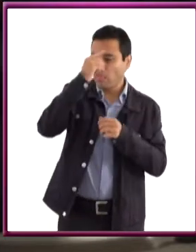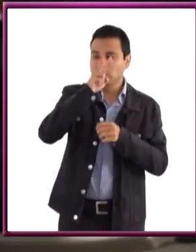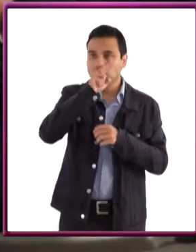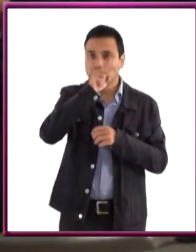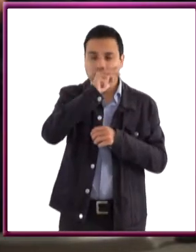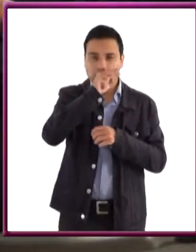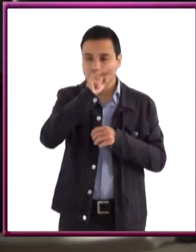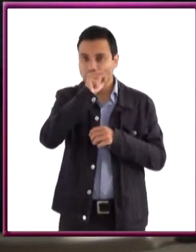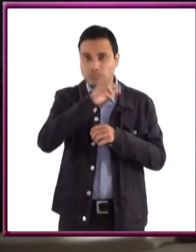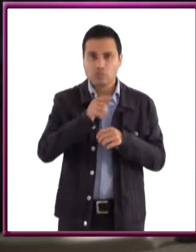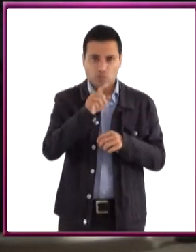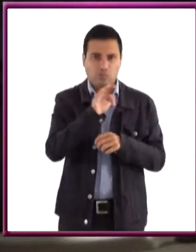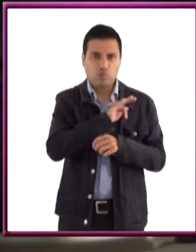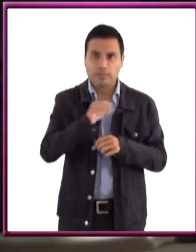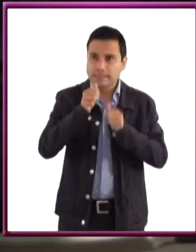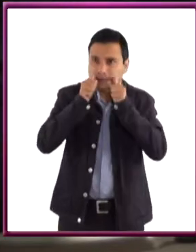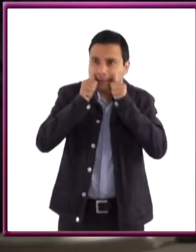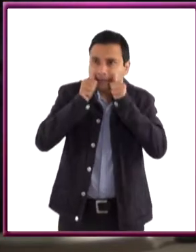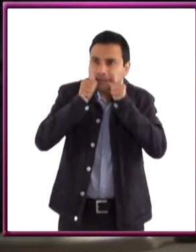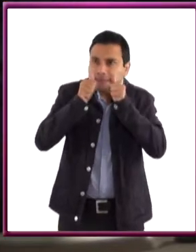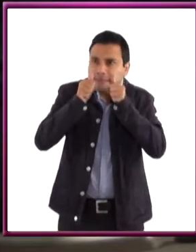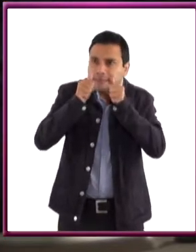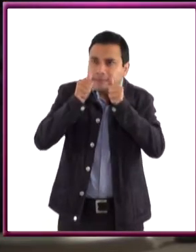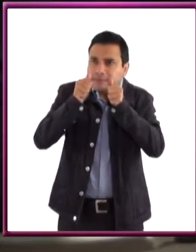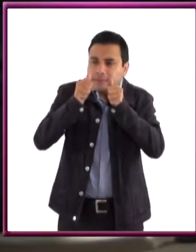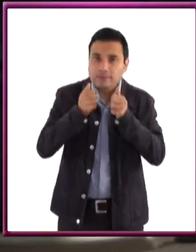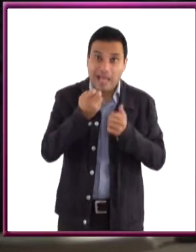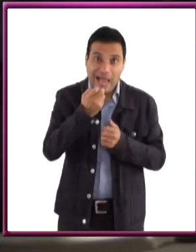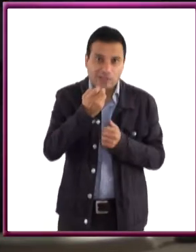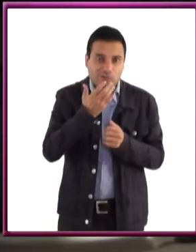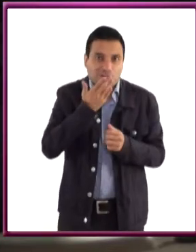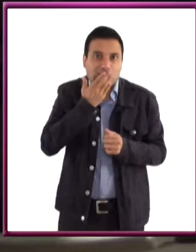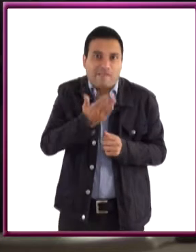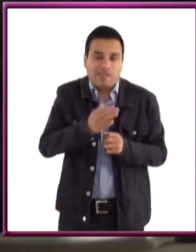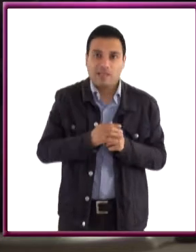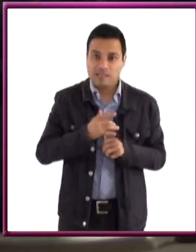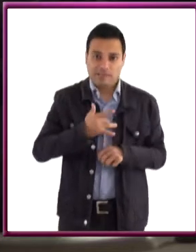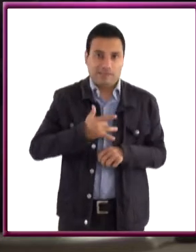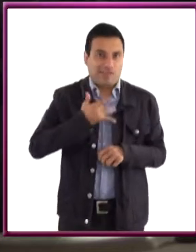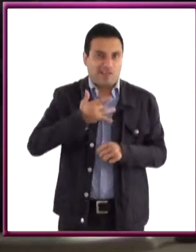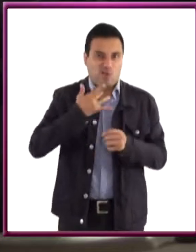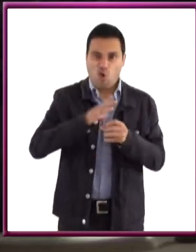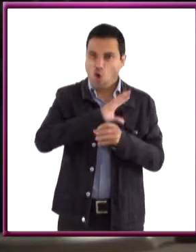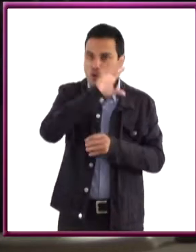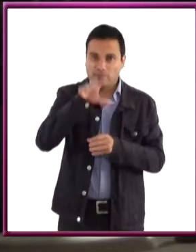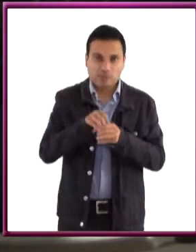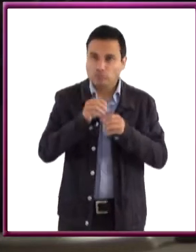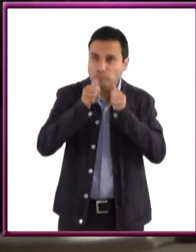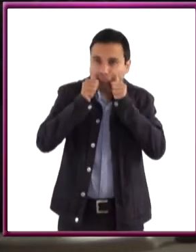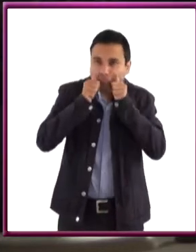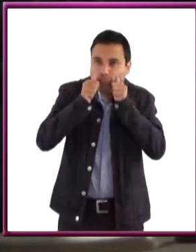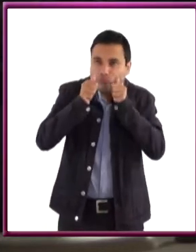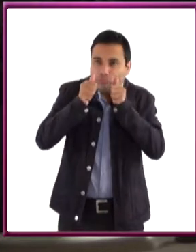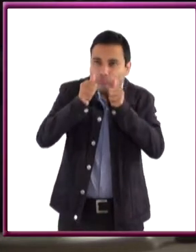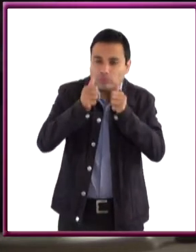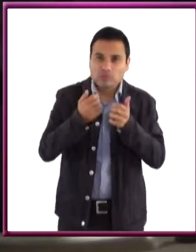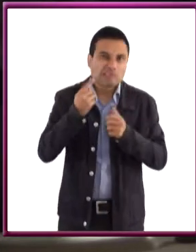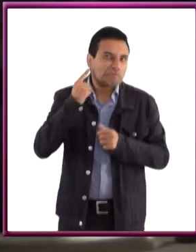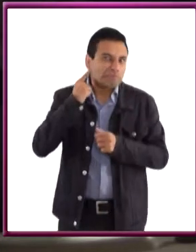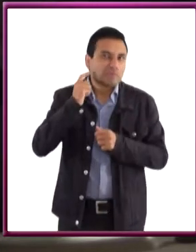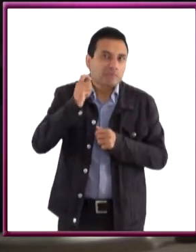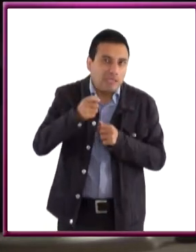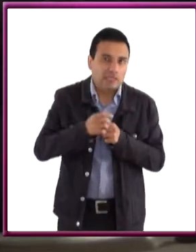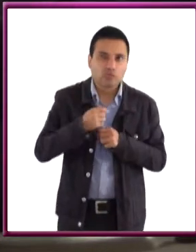incluso ir a un concierto y decir, voy a practicar atención plena, y entonces decir, voy a usar todos mis sentidos, a ver qué es lo que estoy viendo, qué